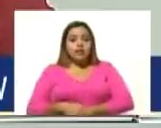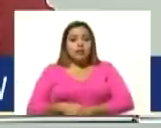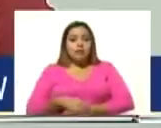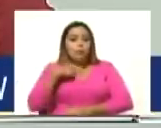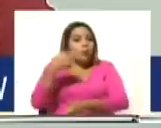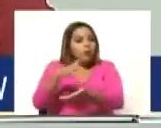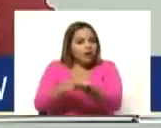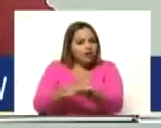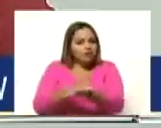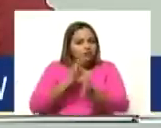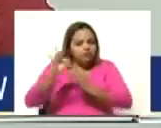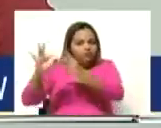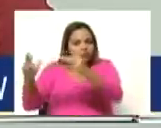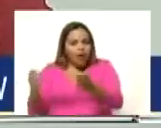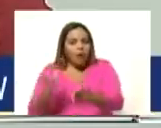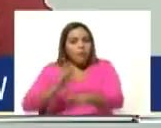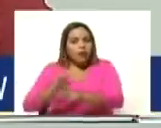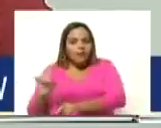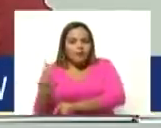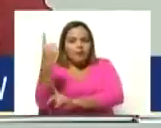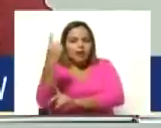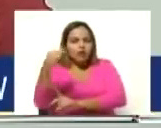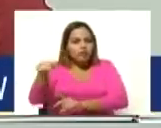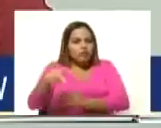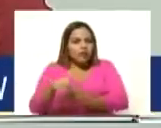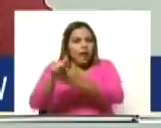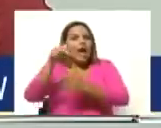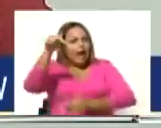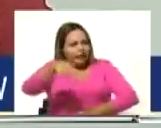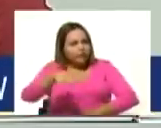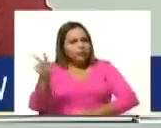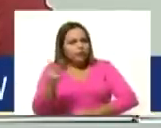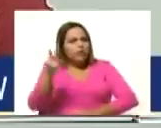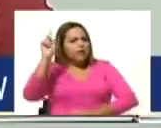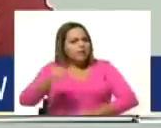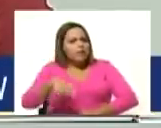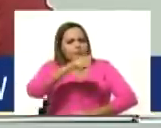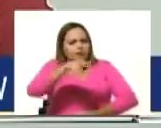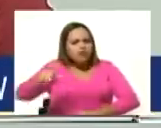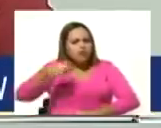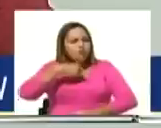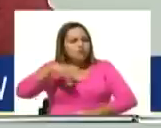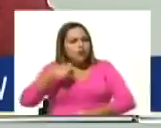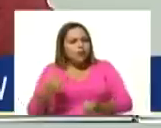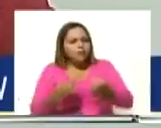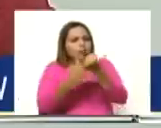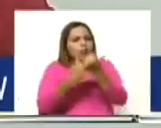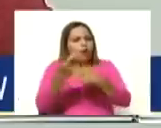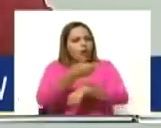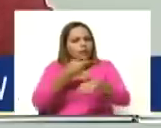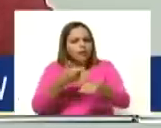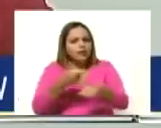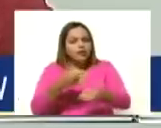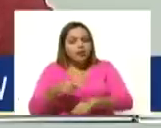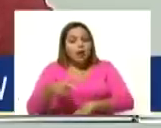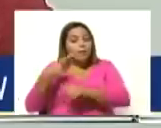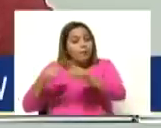batalla? Eso ocurrió aquí también, gente nuestra, pero ellos dan el ejemplo,